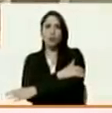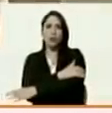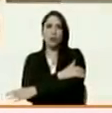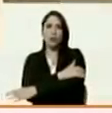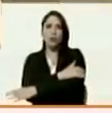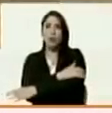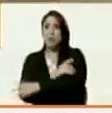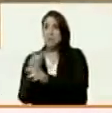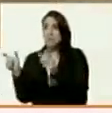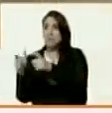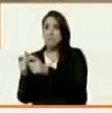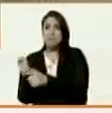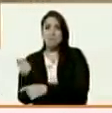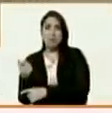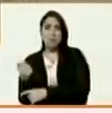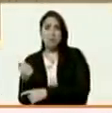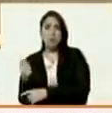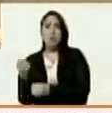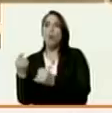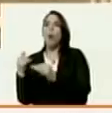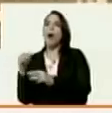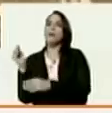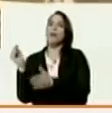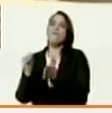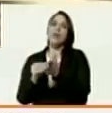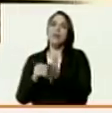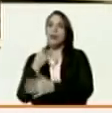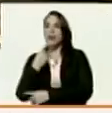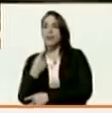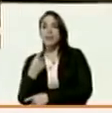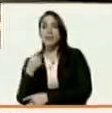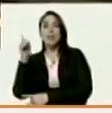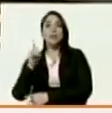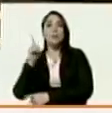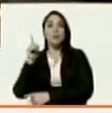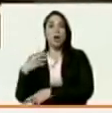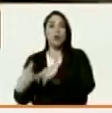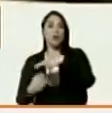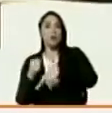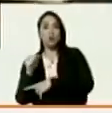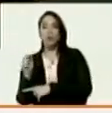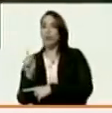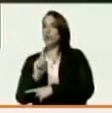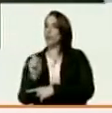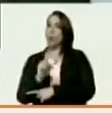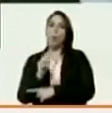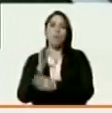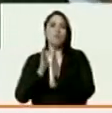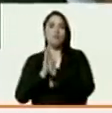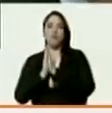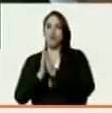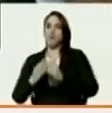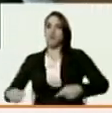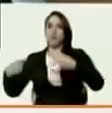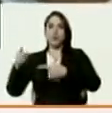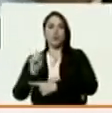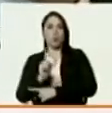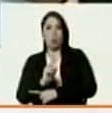nosotros. ¿Cuántas veces le dije yo a los diputados de la revolución, no caigamos en las provocaciones de ellos? No